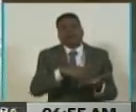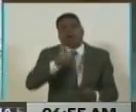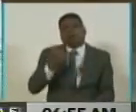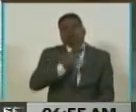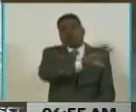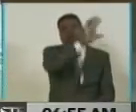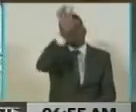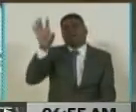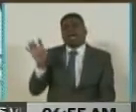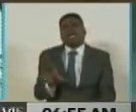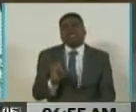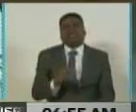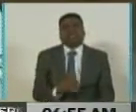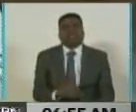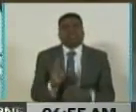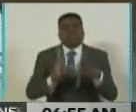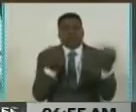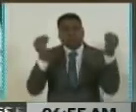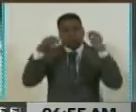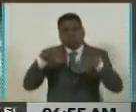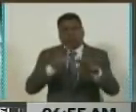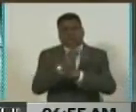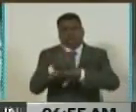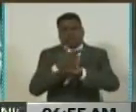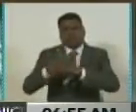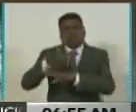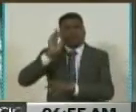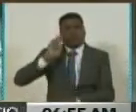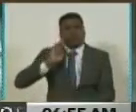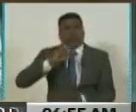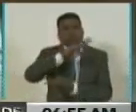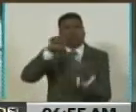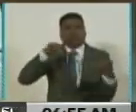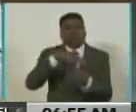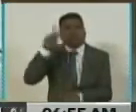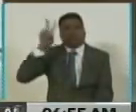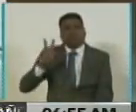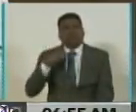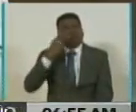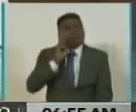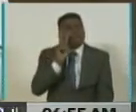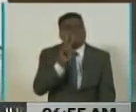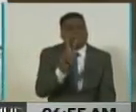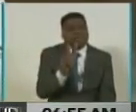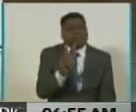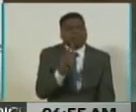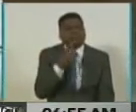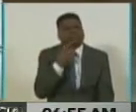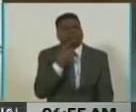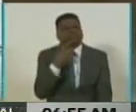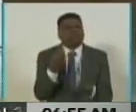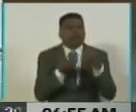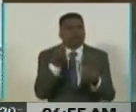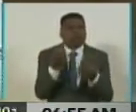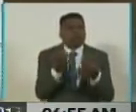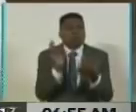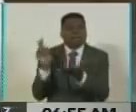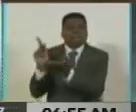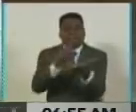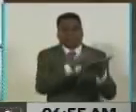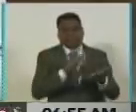muy acordes con el gobierno revolucionario de Venezuela? ¿Cómo ven a la República Bolivariana de Venezuela? ¿Cómo se